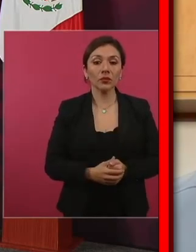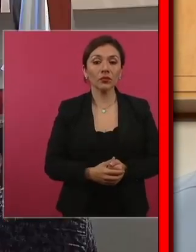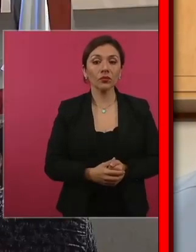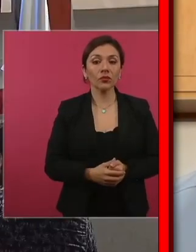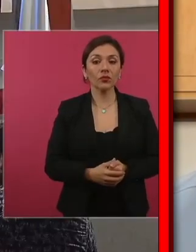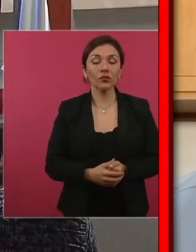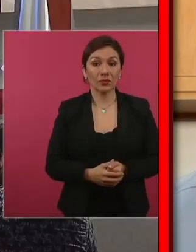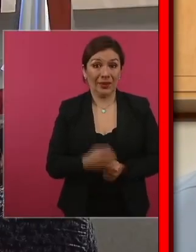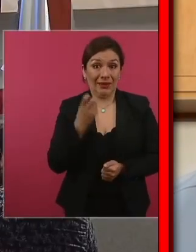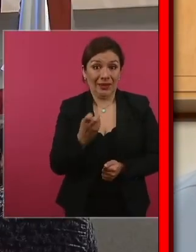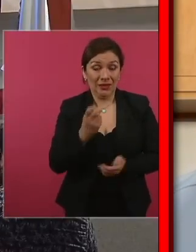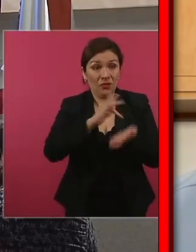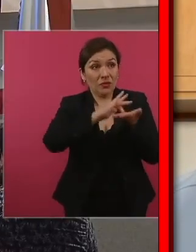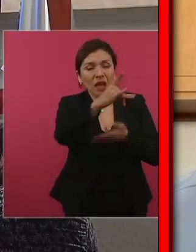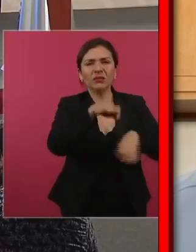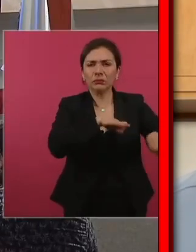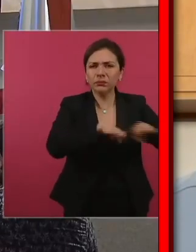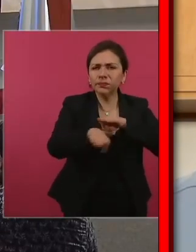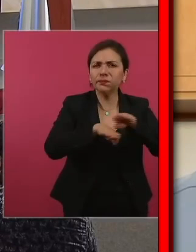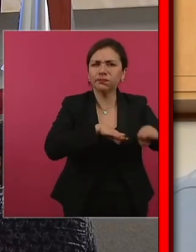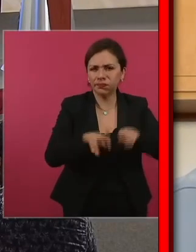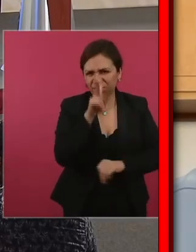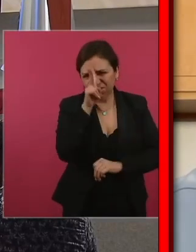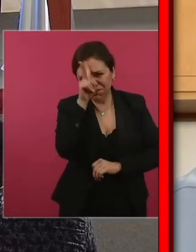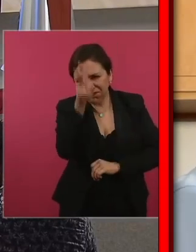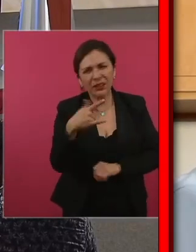con su trabajo con su esfuerzo